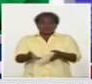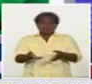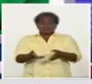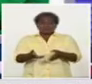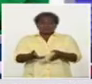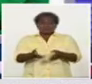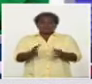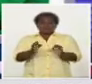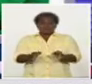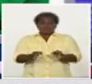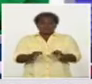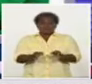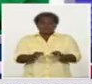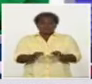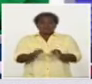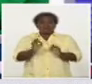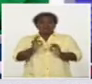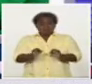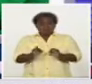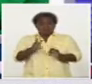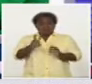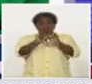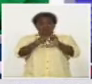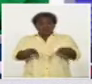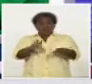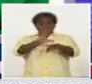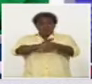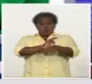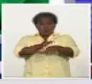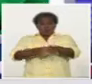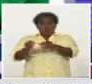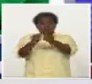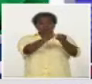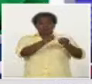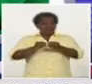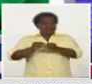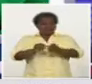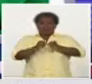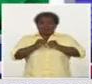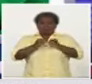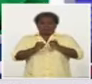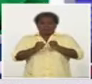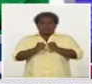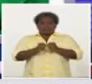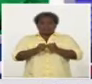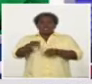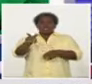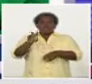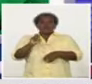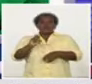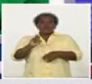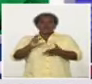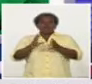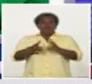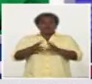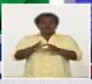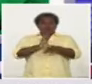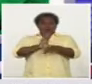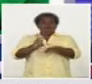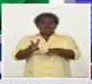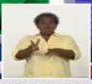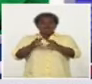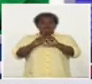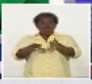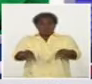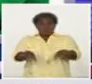que realmente es un virus muy contagioso. Es un virus que con las nuevas cepas se ha vuelto, y se ha